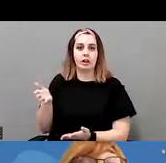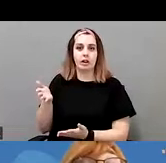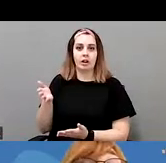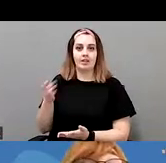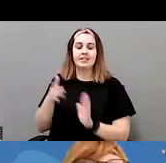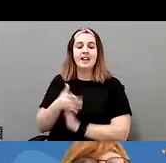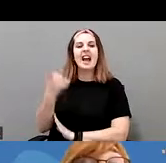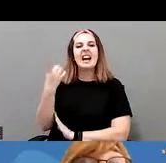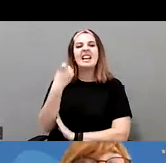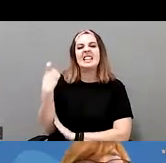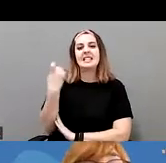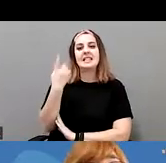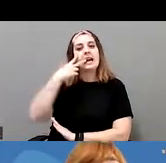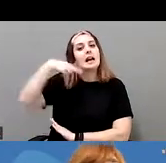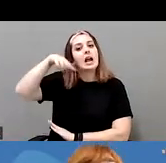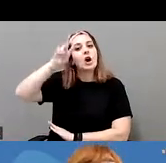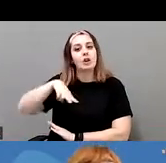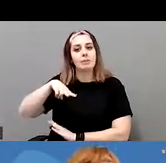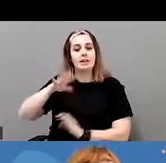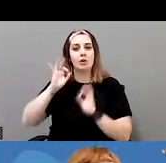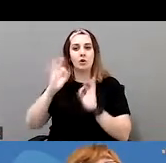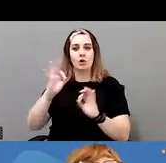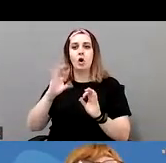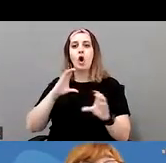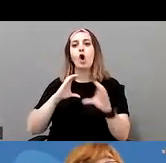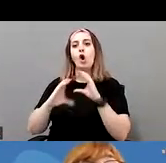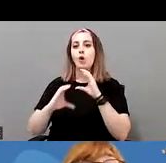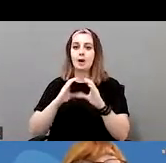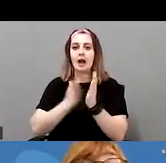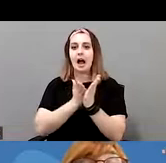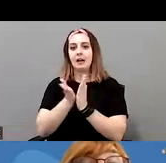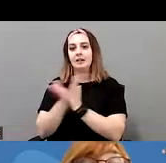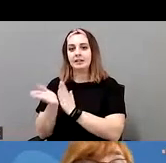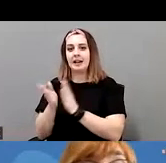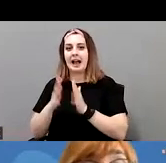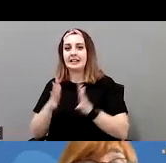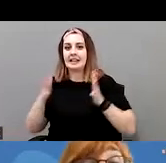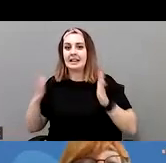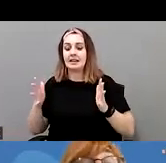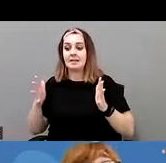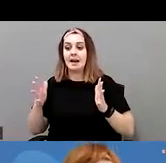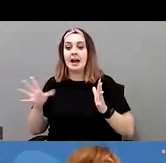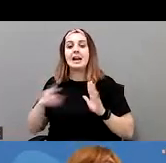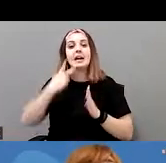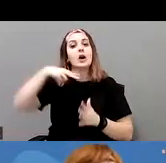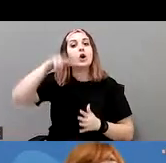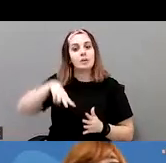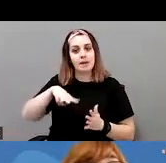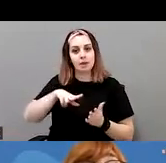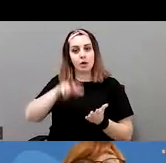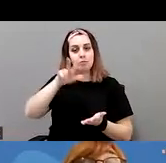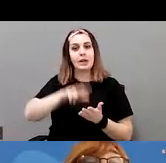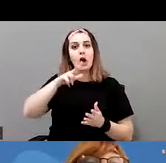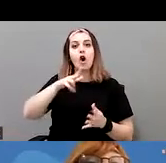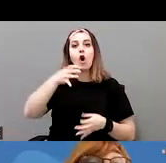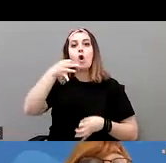falta un reconocimiento expreso de la comunicación aumentativa y alternativa a nivel jurídico. Hemos hecho un avance en esto,